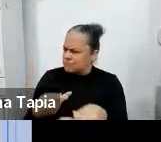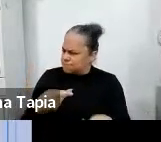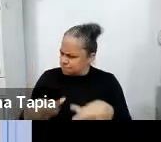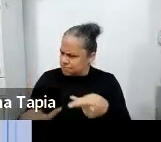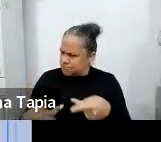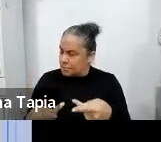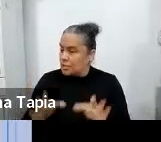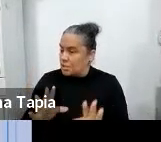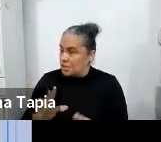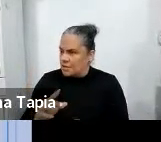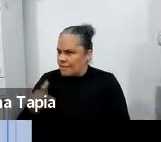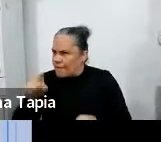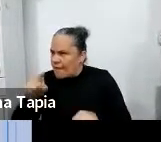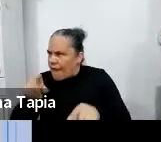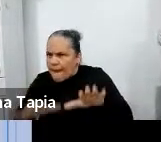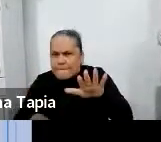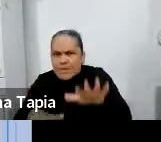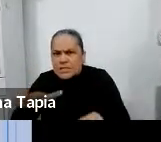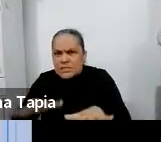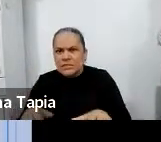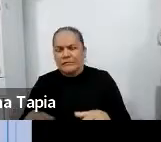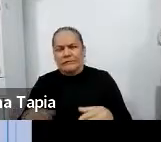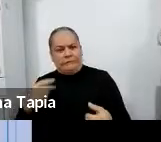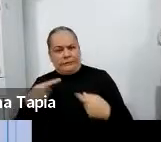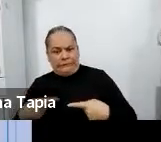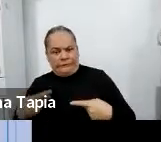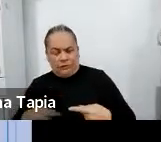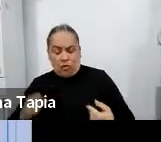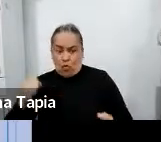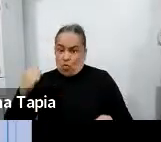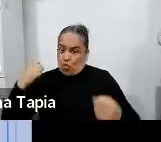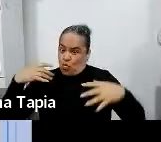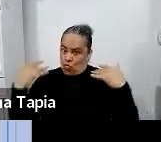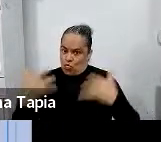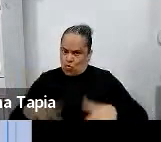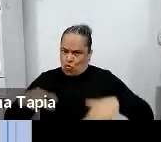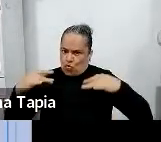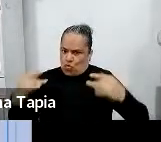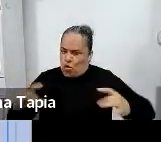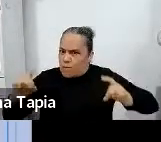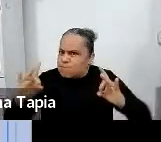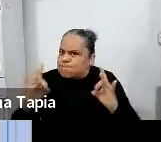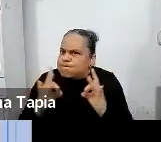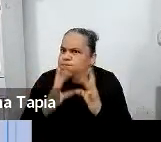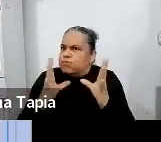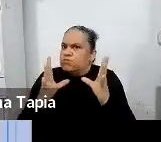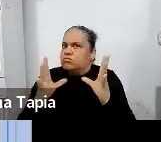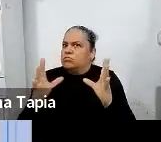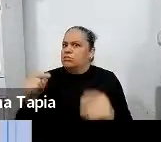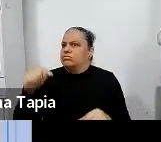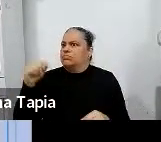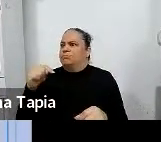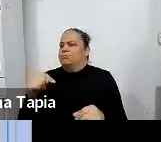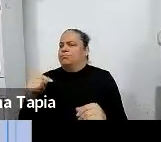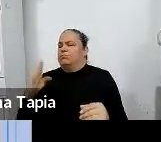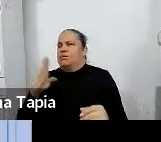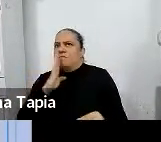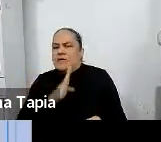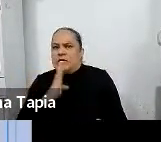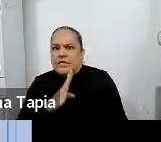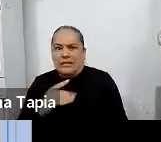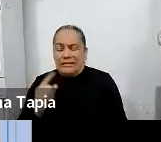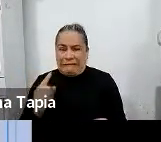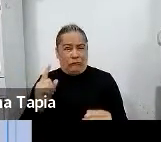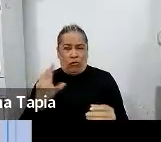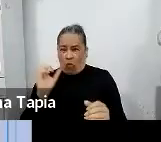quiero imaginar cuando llega un paciente con cierto nivel de descompensación, con una discapacidad importante, como ya lo vimos